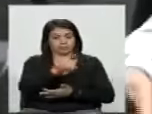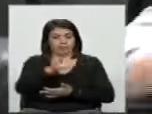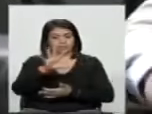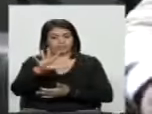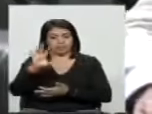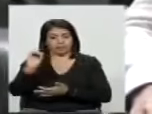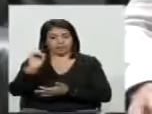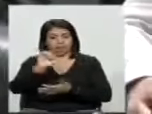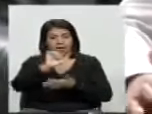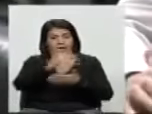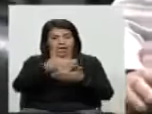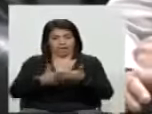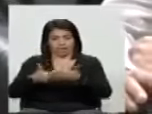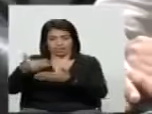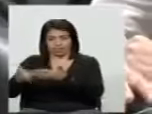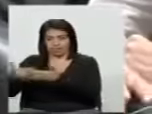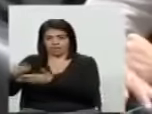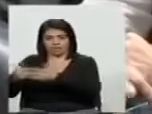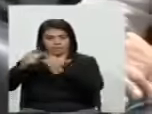150 actas,